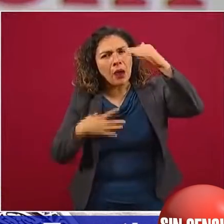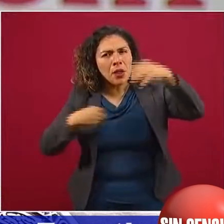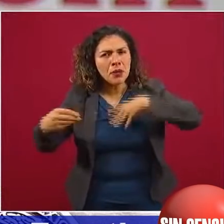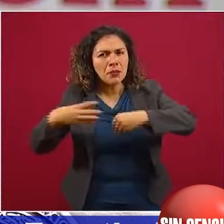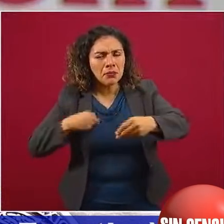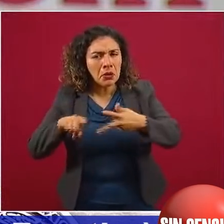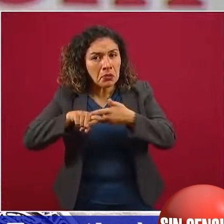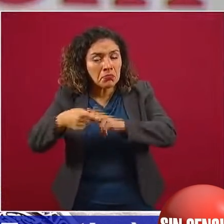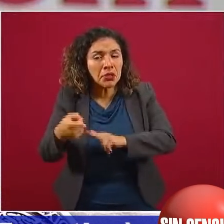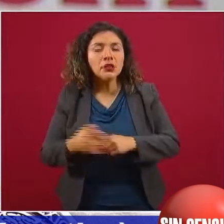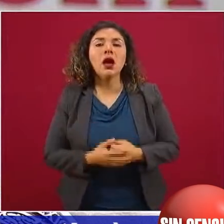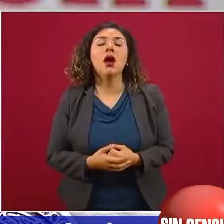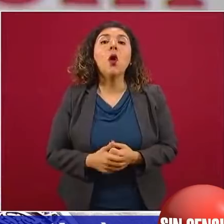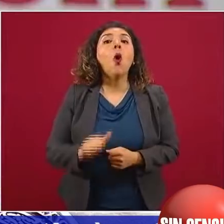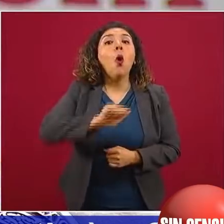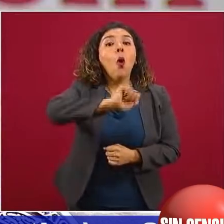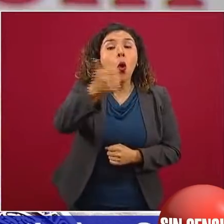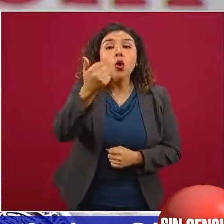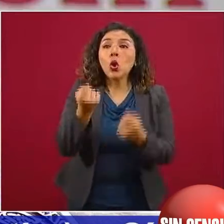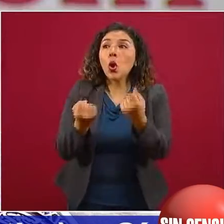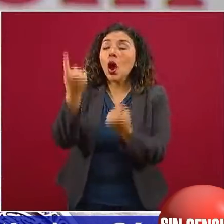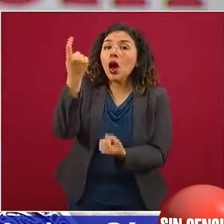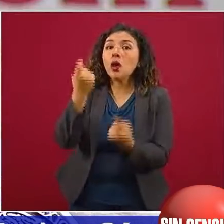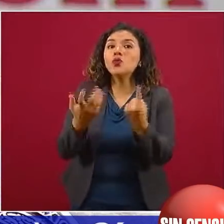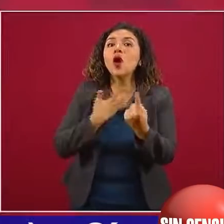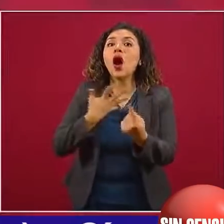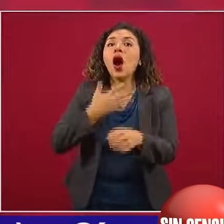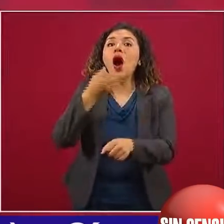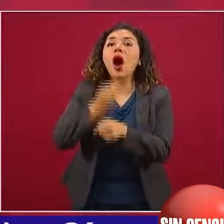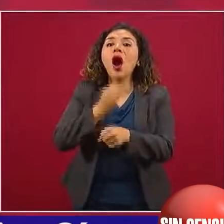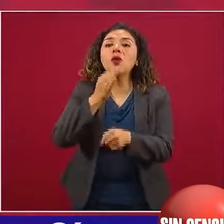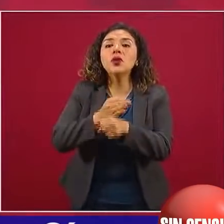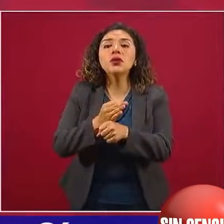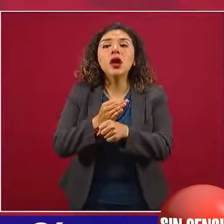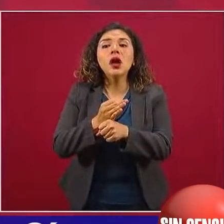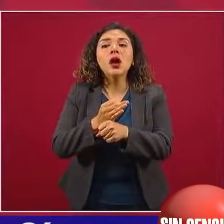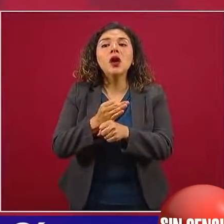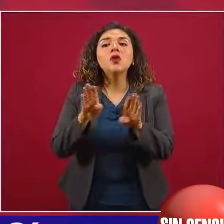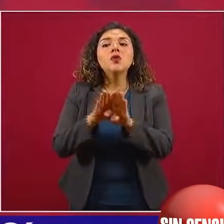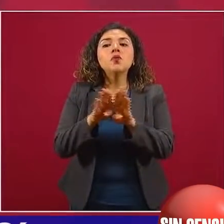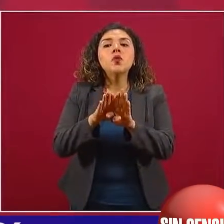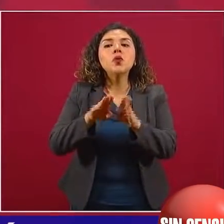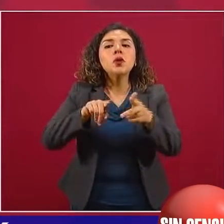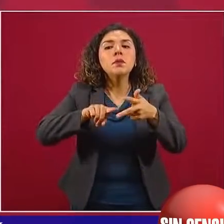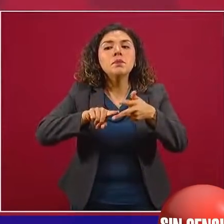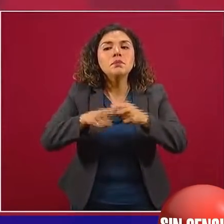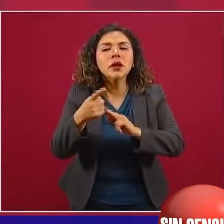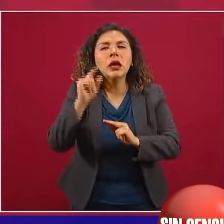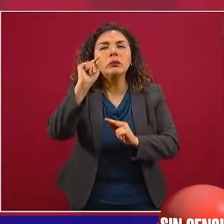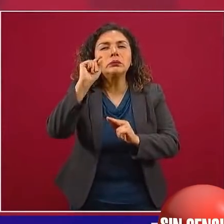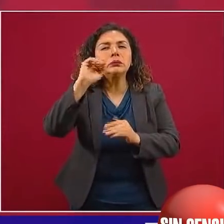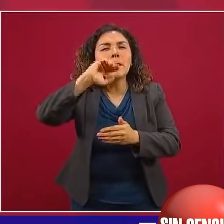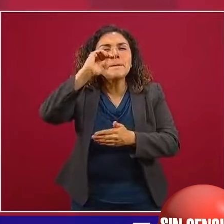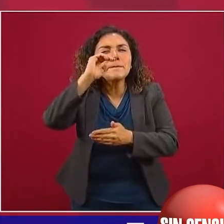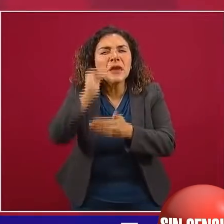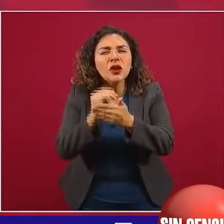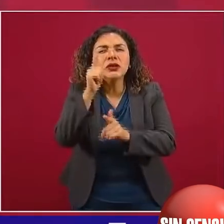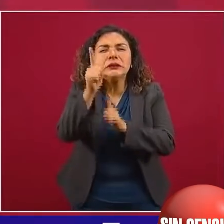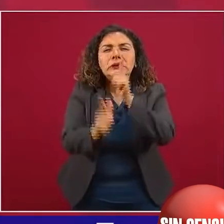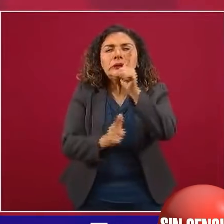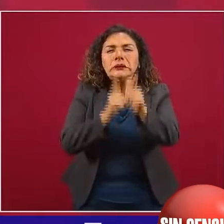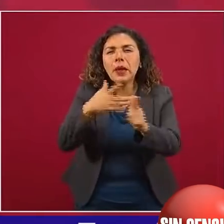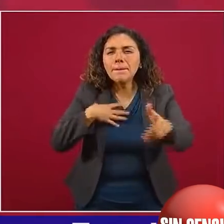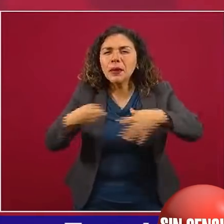y algunos que están llegando al punto de reducción muy significativa de la velocidad